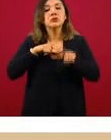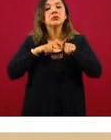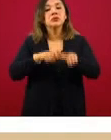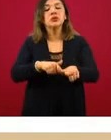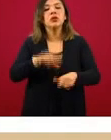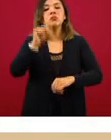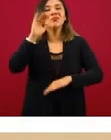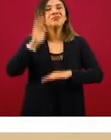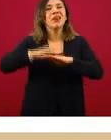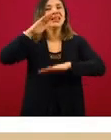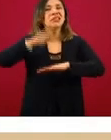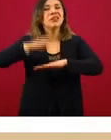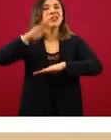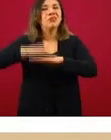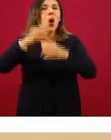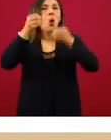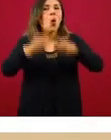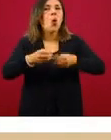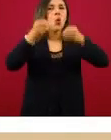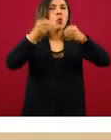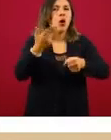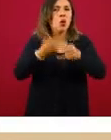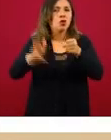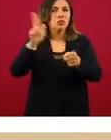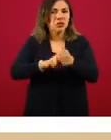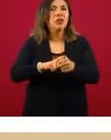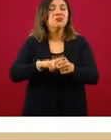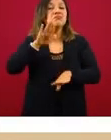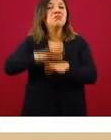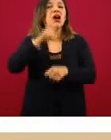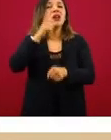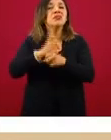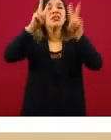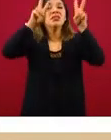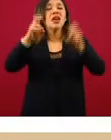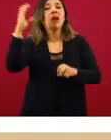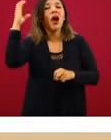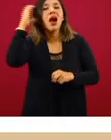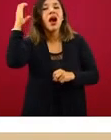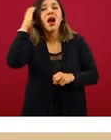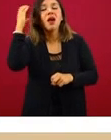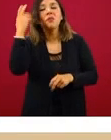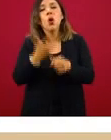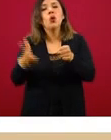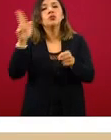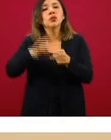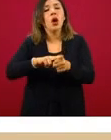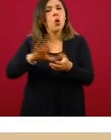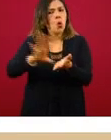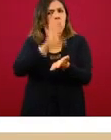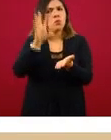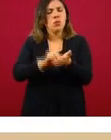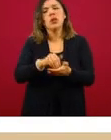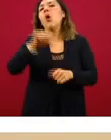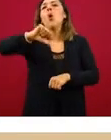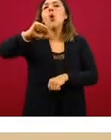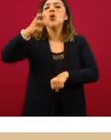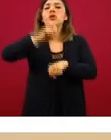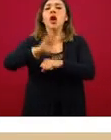continuado un ligero incremento de esta ocupación. Vamos a ver que sobre todo es en el tema de las camas de hospitalización general. El día de hoy